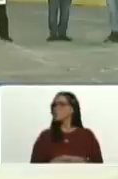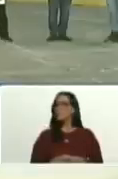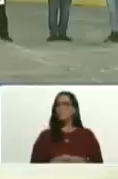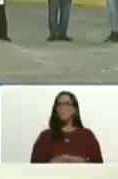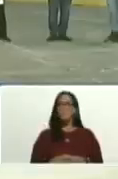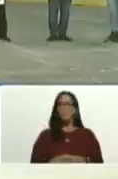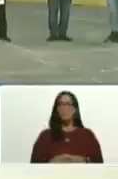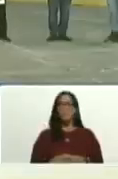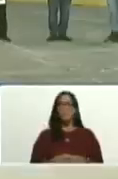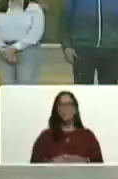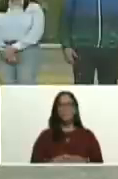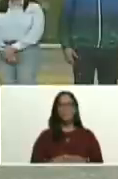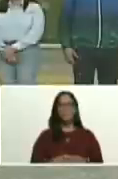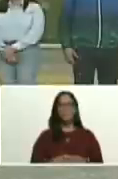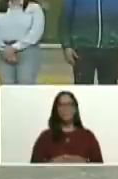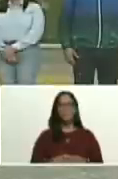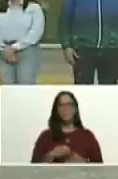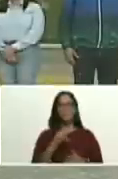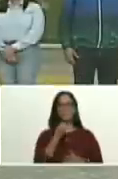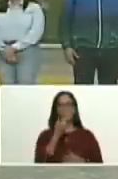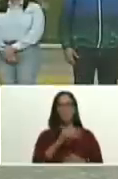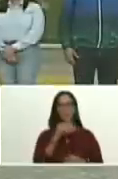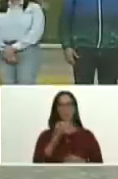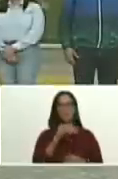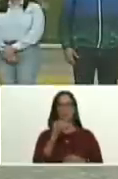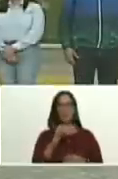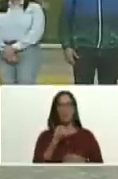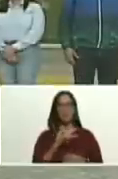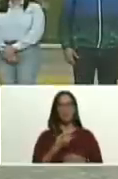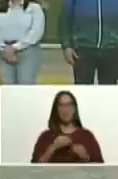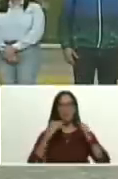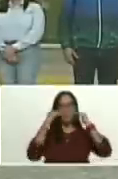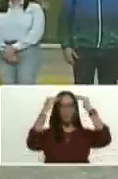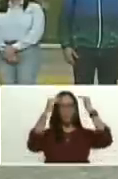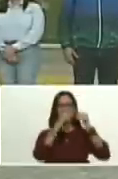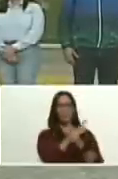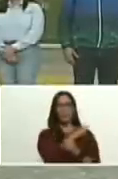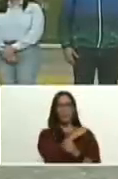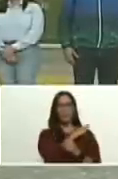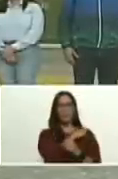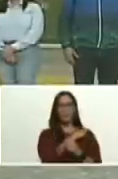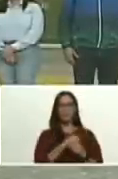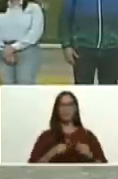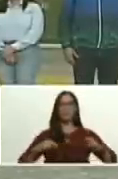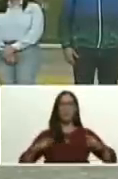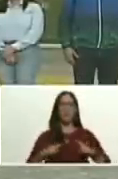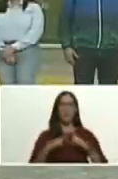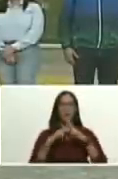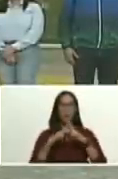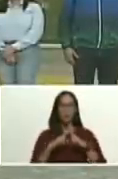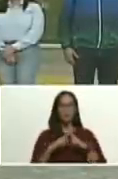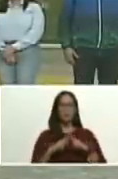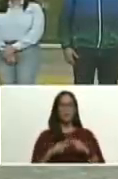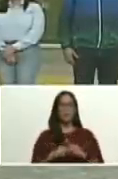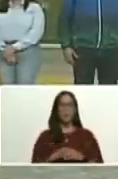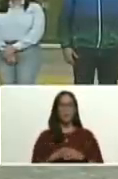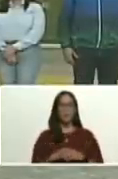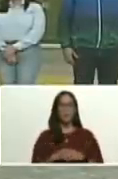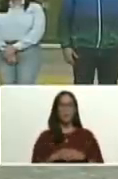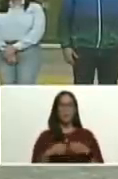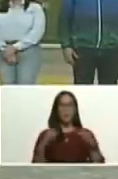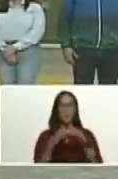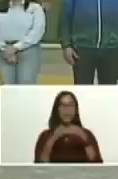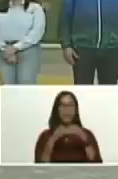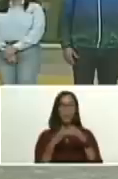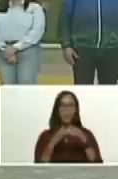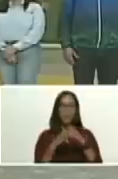Sí, muy buenas tardes, mi comandante en jefe. Nos encontramos en el complejo hidroeléctrico Simón